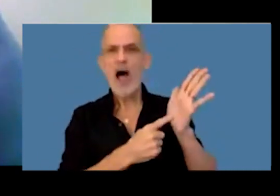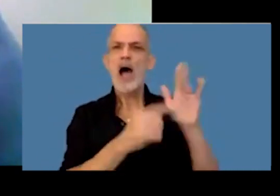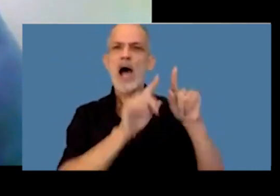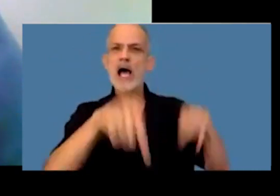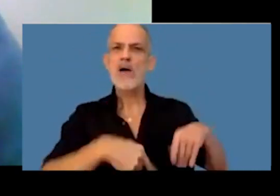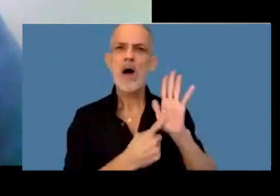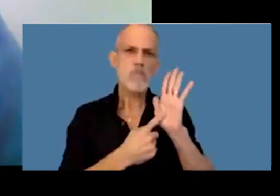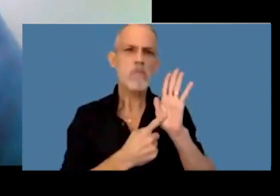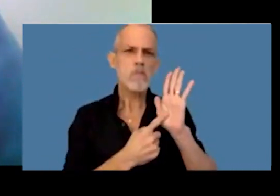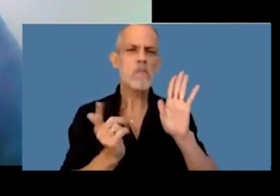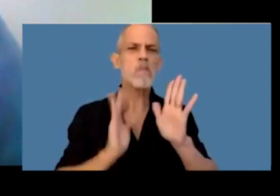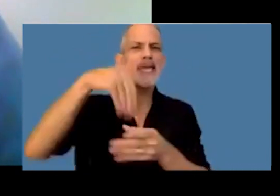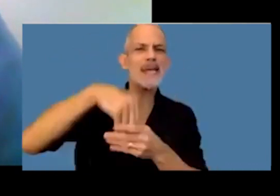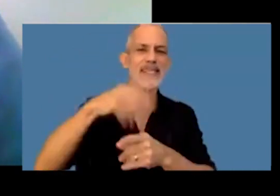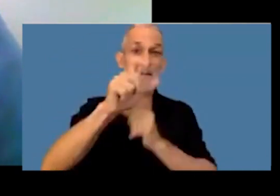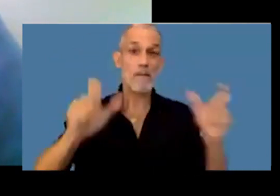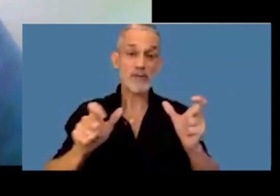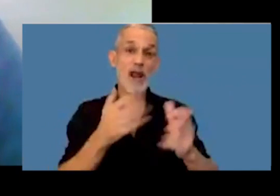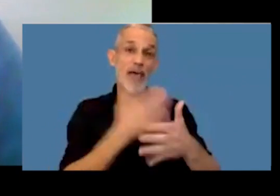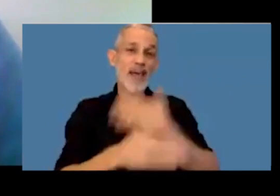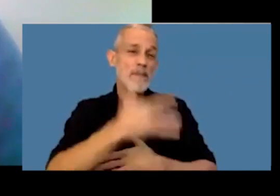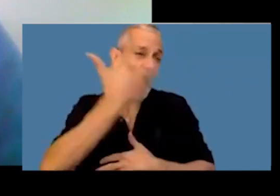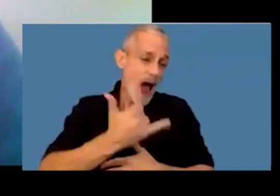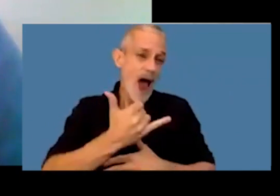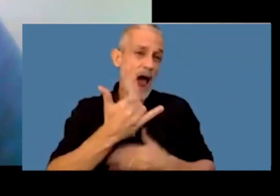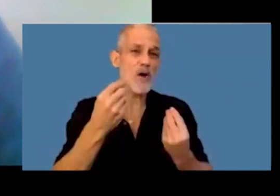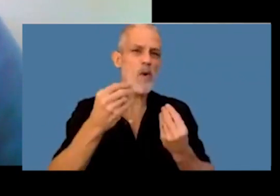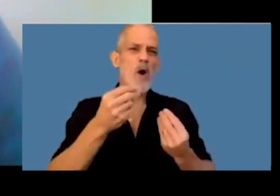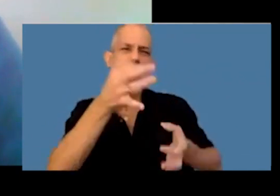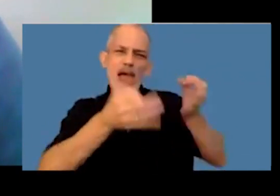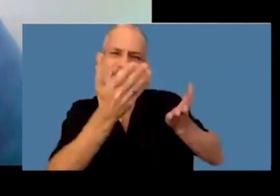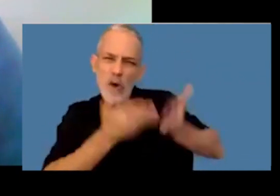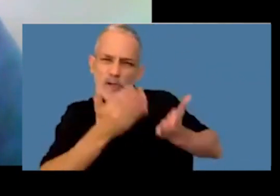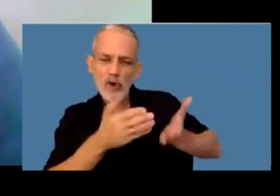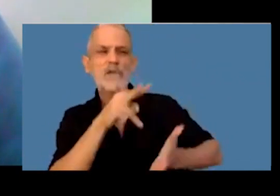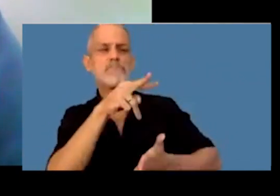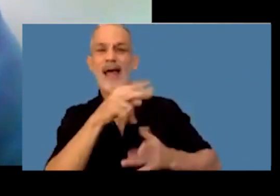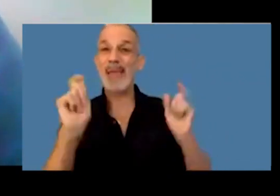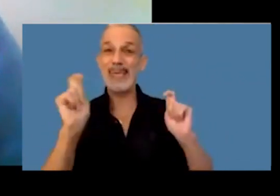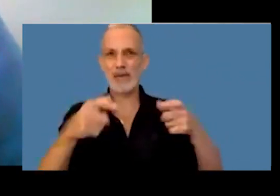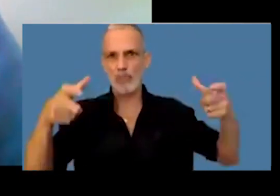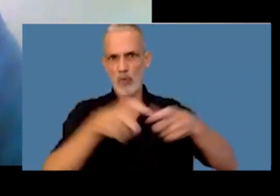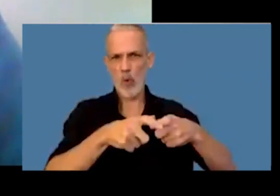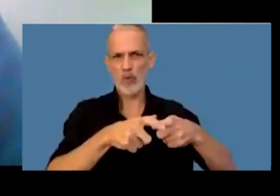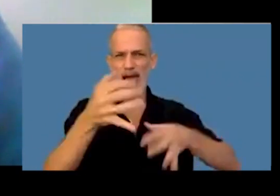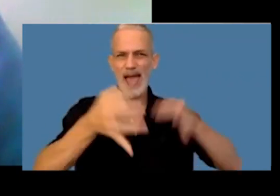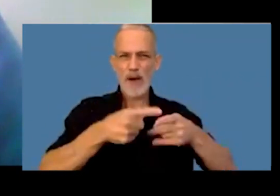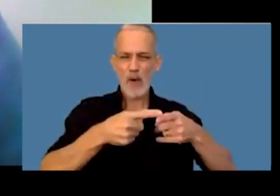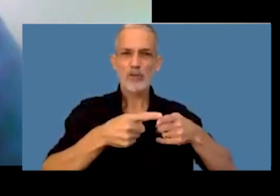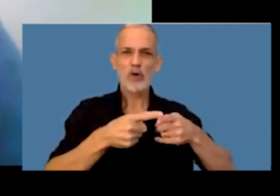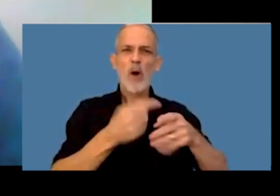todas las personas que tienen algún tipo de discapacidad a través de una evaluación que realizan las juntas evaluadoras, que son